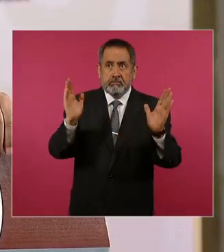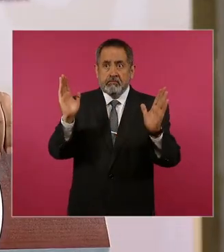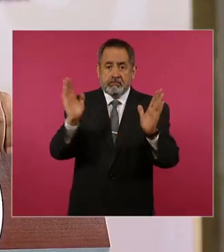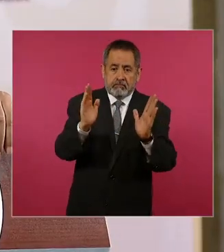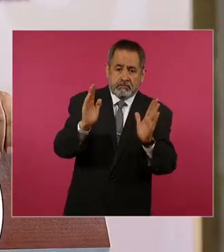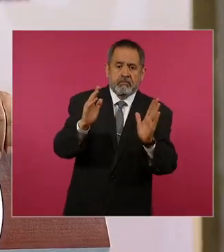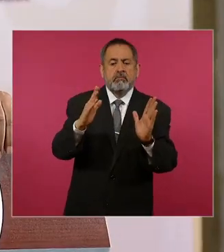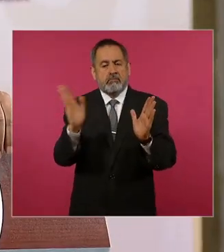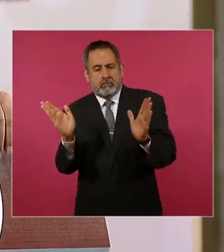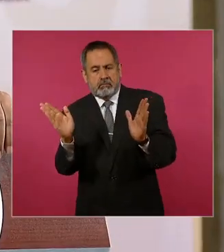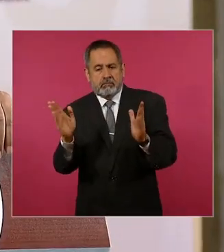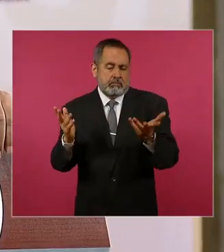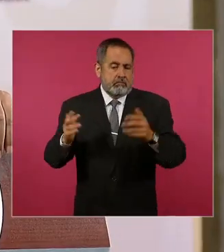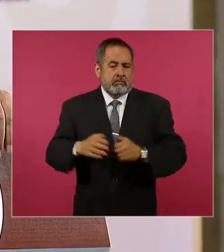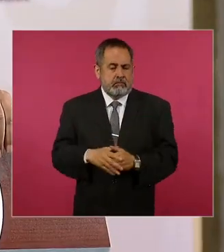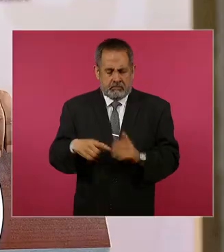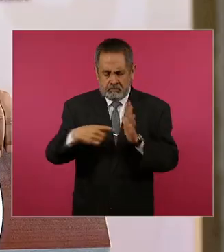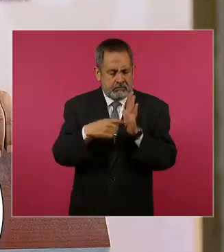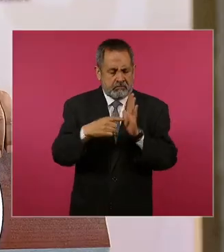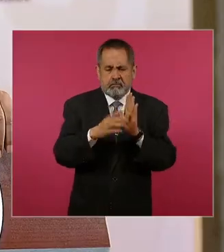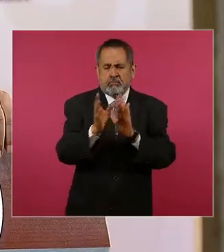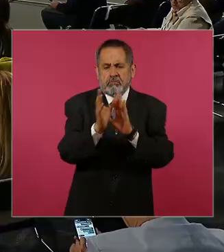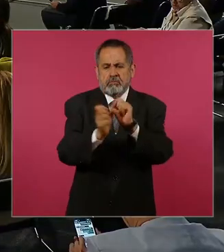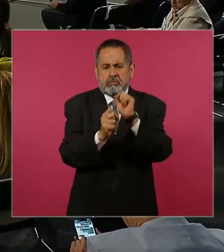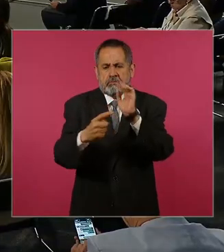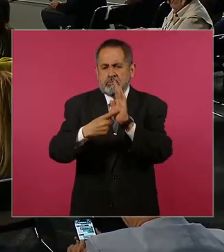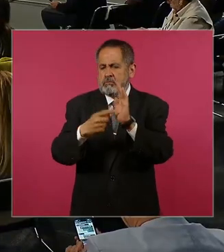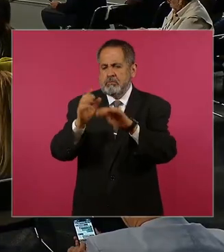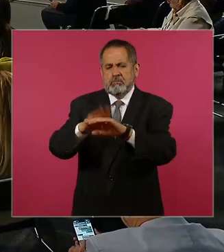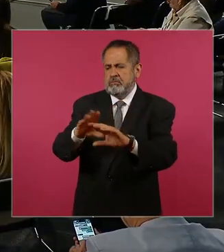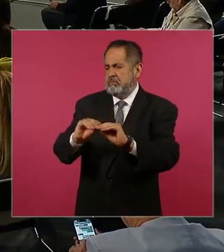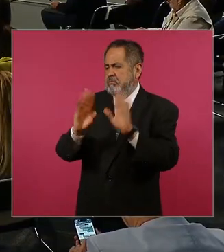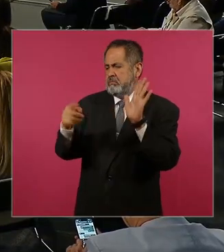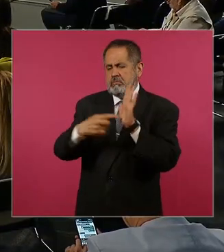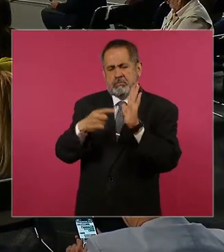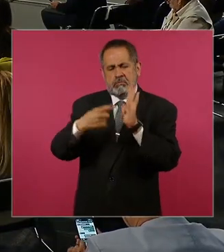Y la Constitución es bastante clara en eso.